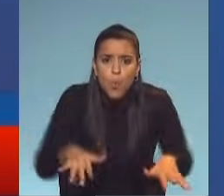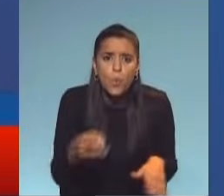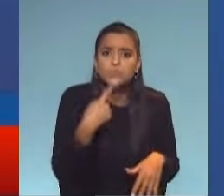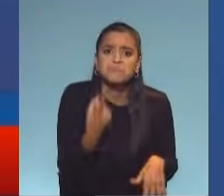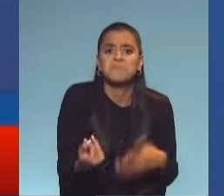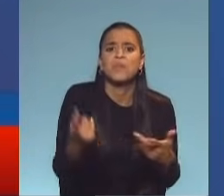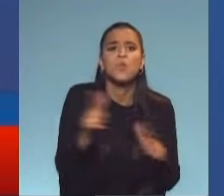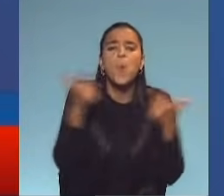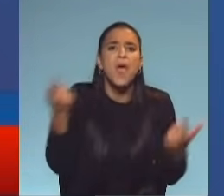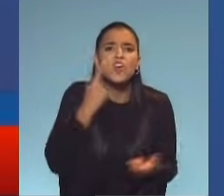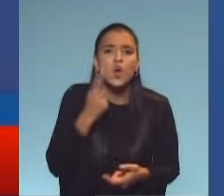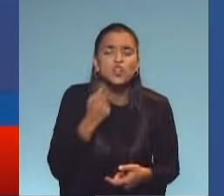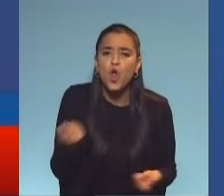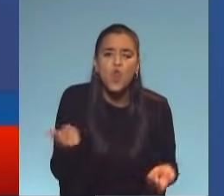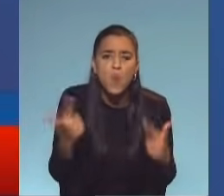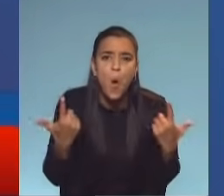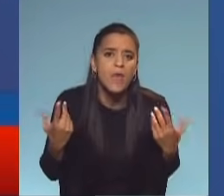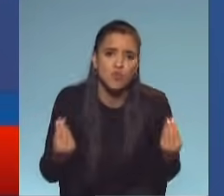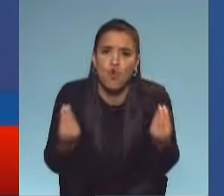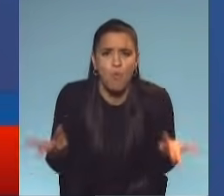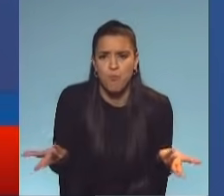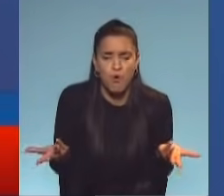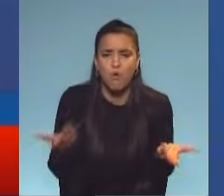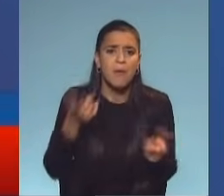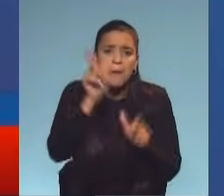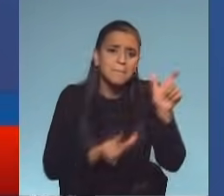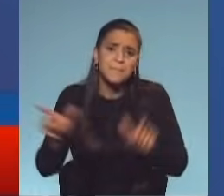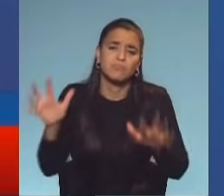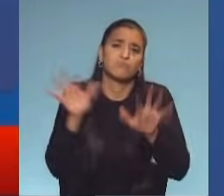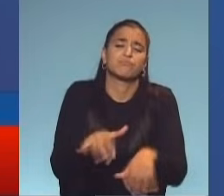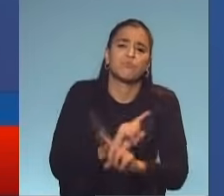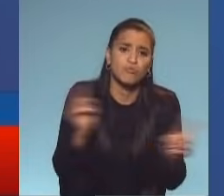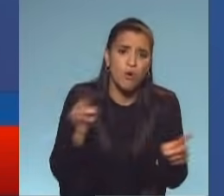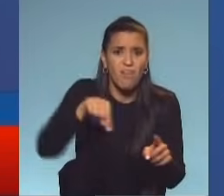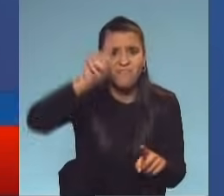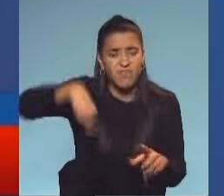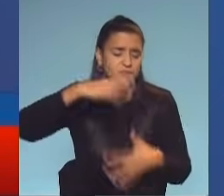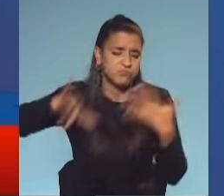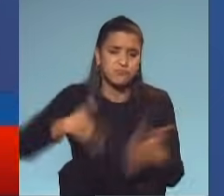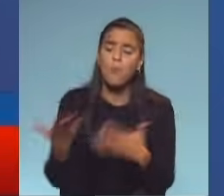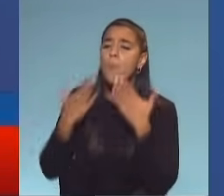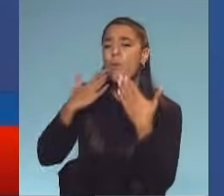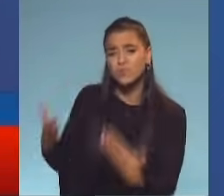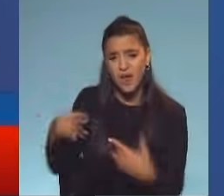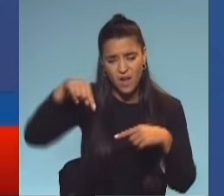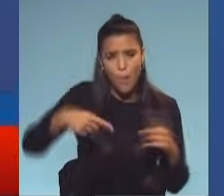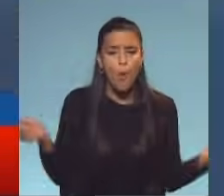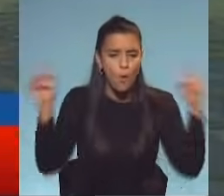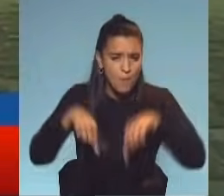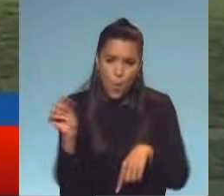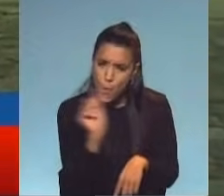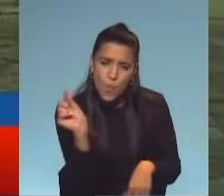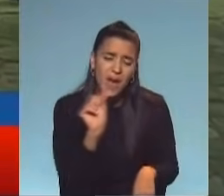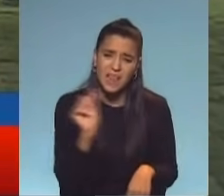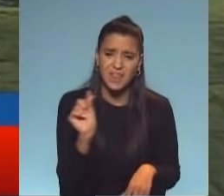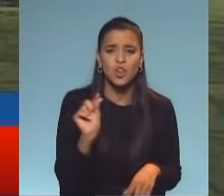se implementan los controles suficientes como para que la gente no se aglomere y todo sea un descontrol. Flor, muchísimas gracias. Vamos a volver contigo en un